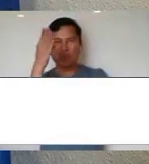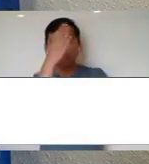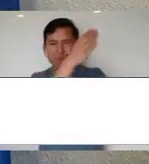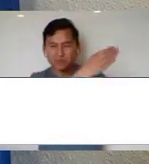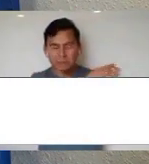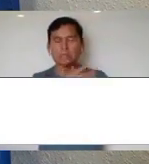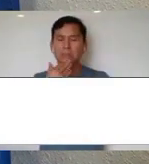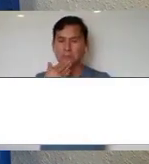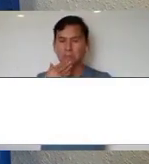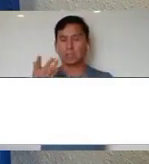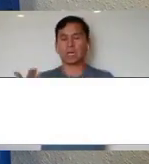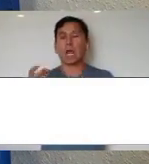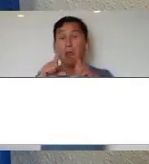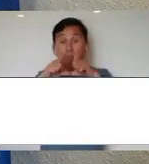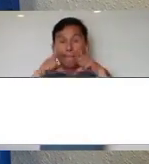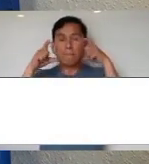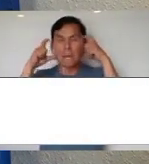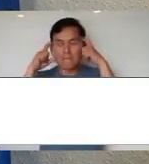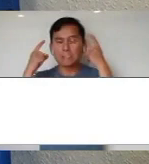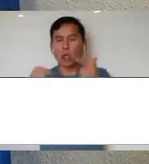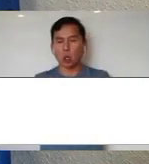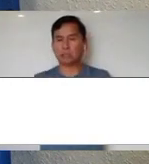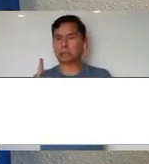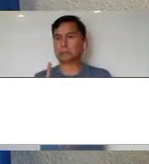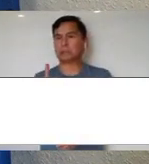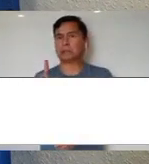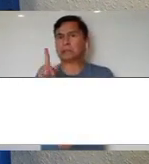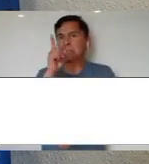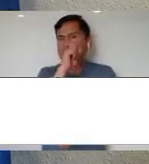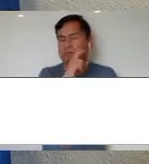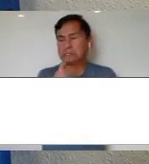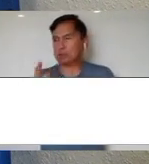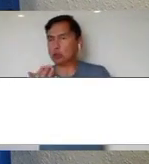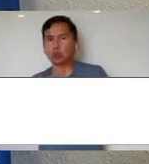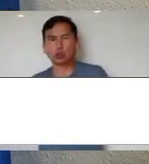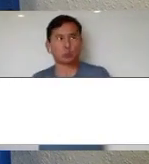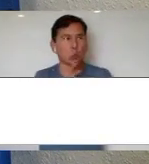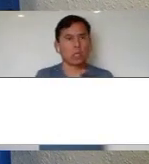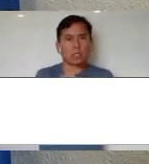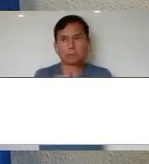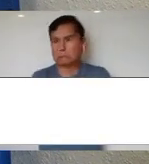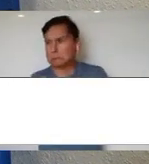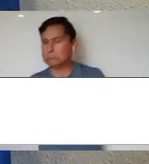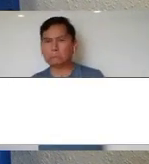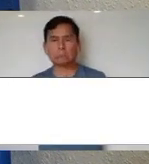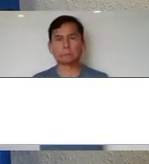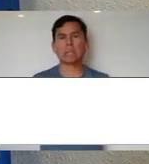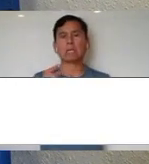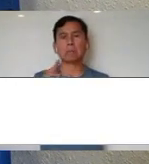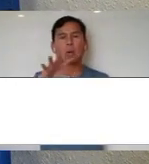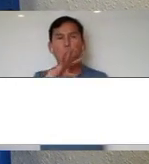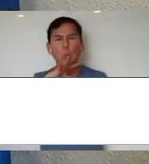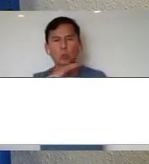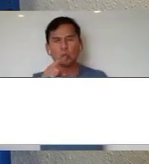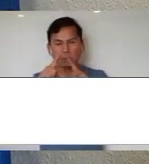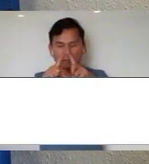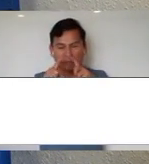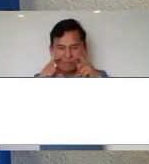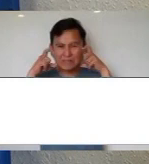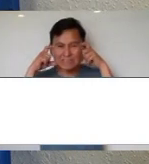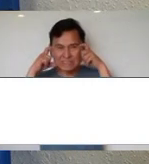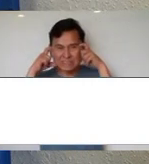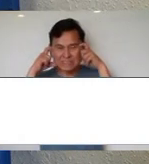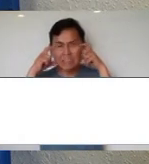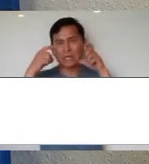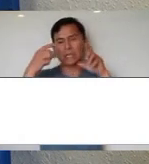la mascarilla hoy día es un bien que está escaso, es un bien escaso, y que además el uso de las mascarillas